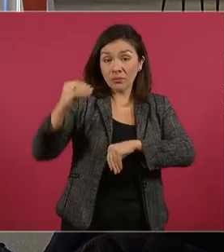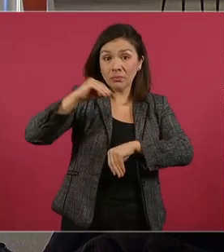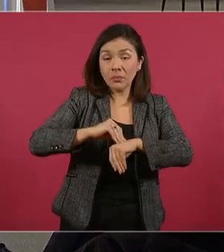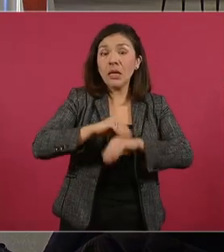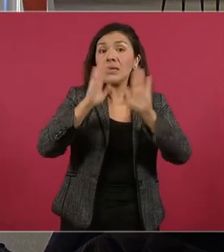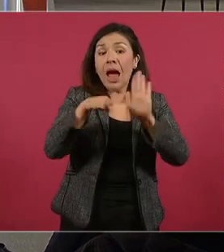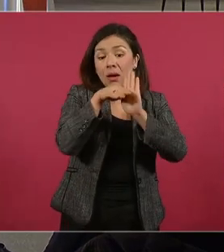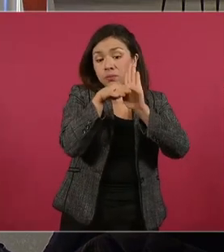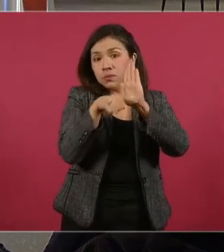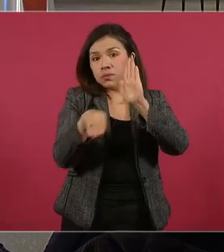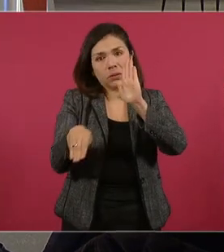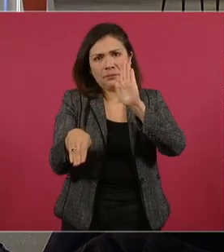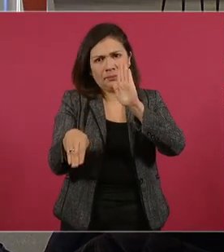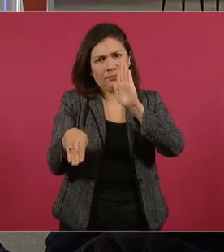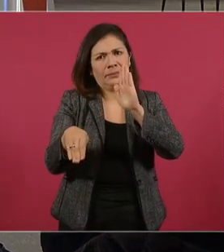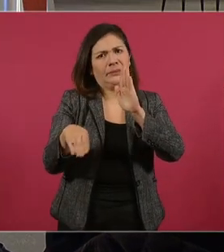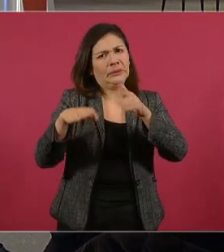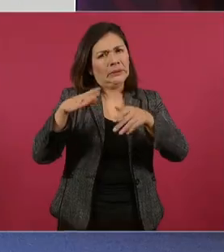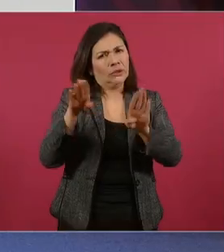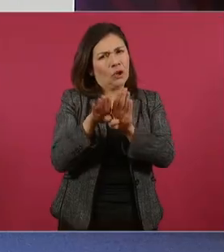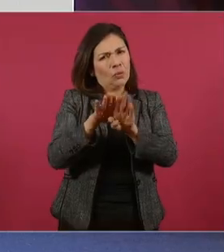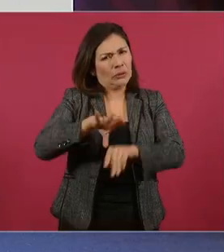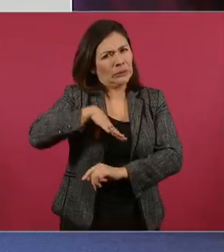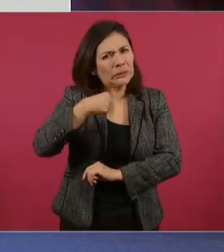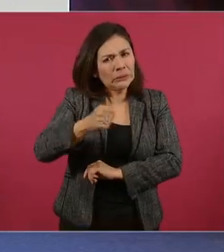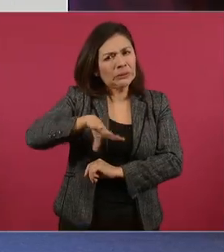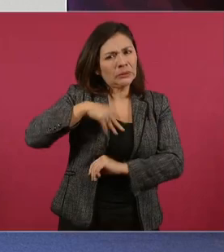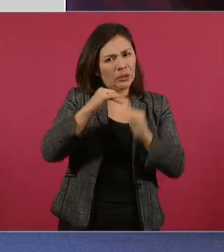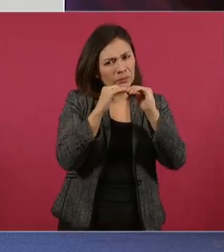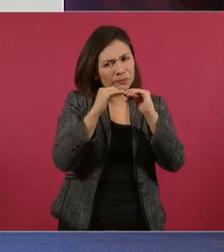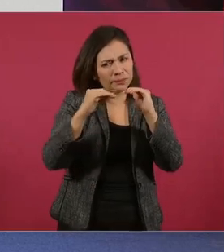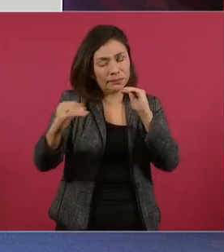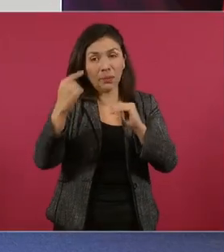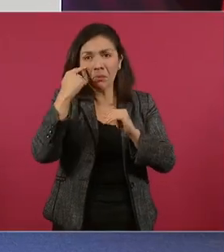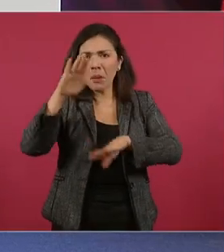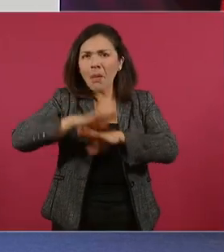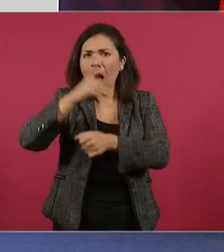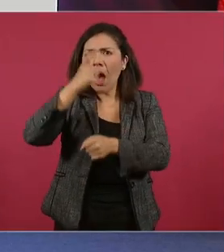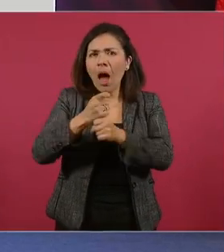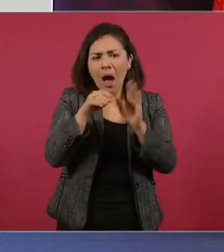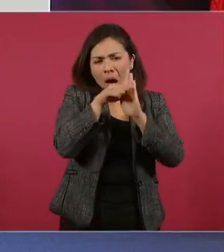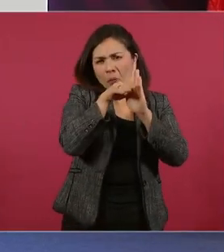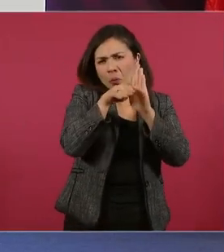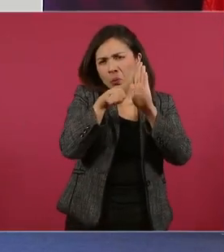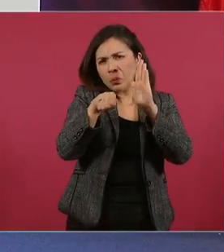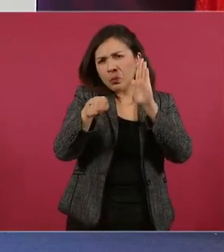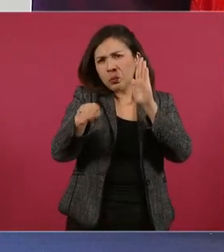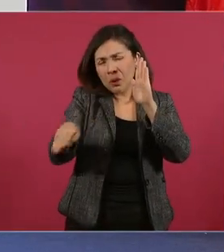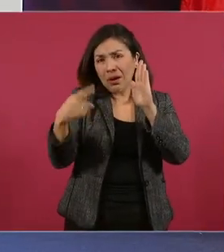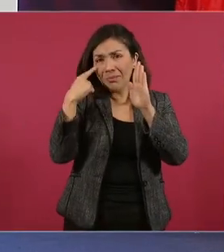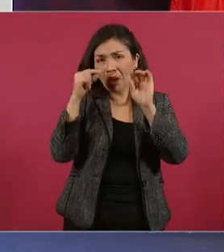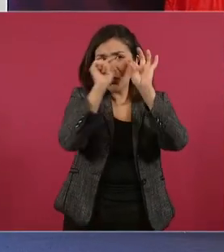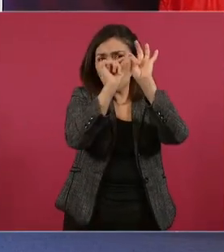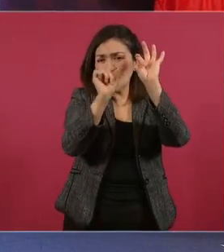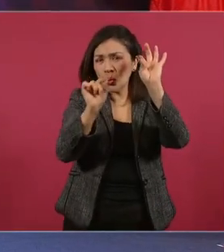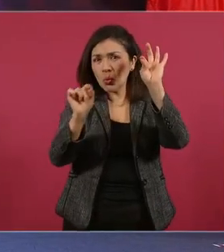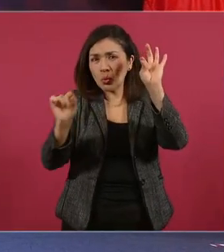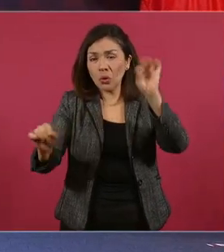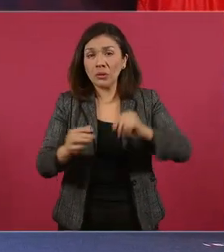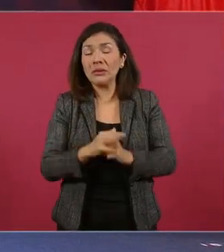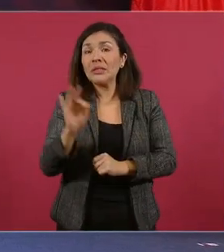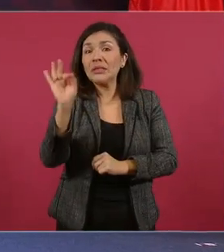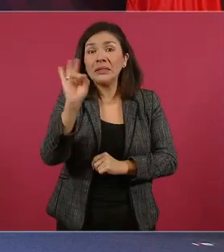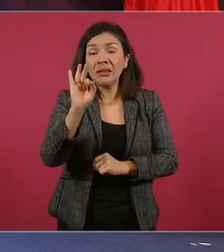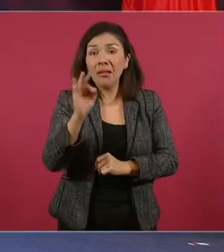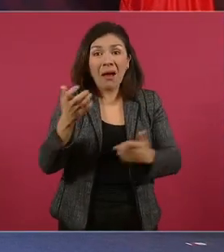caída, porque si ustedes observan, la tendencia era esta, la línea punteada, de manera tal que si no se